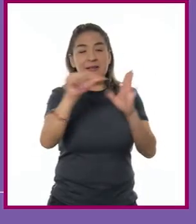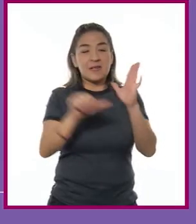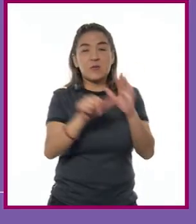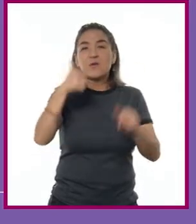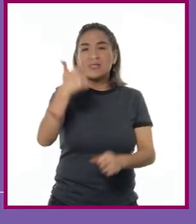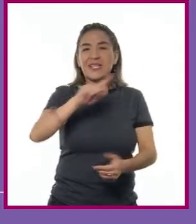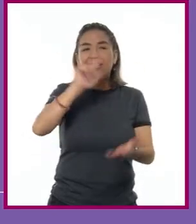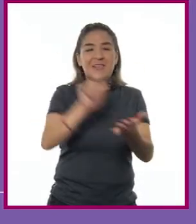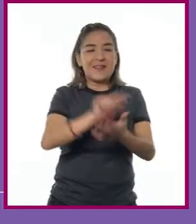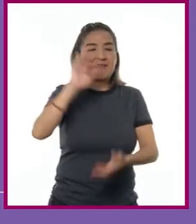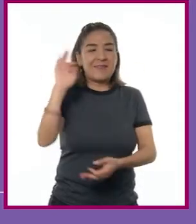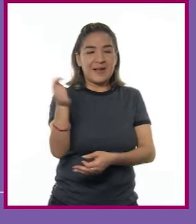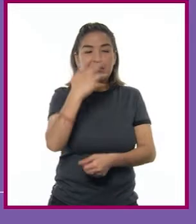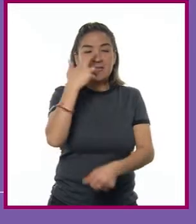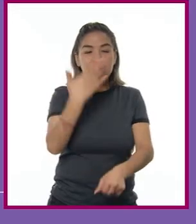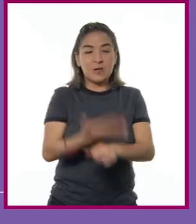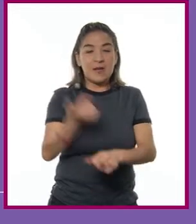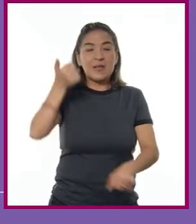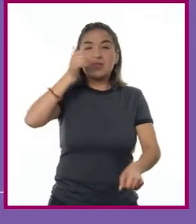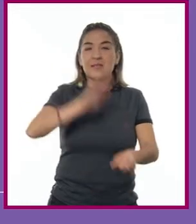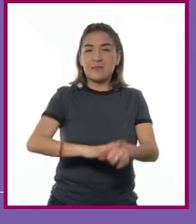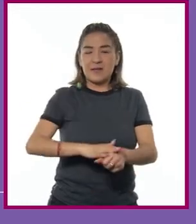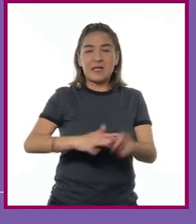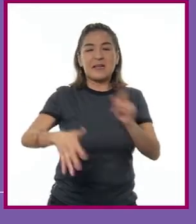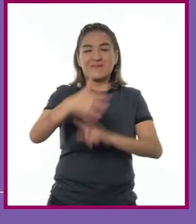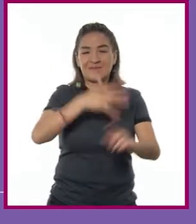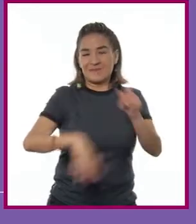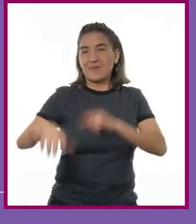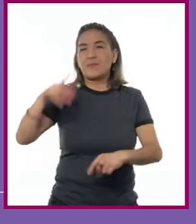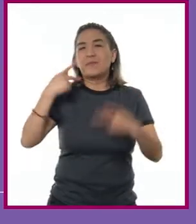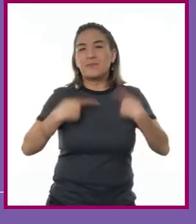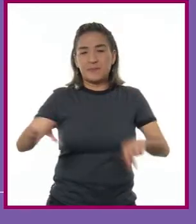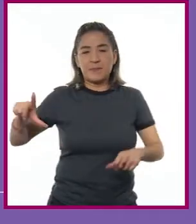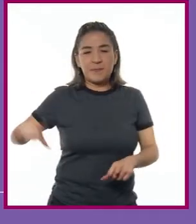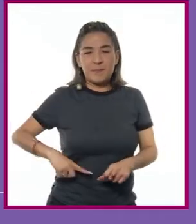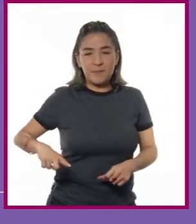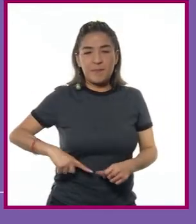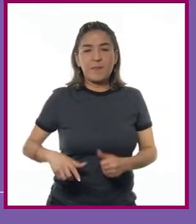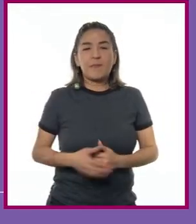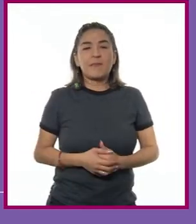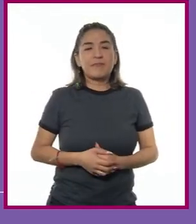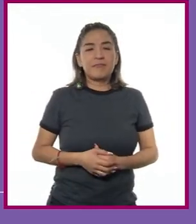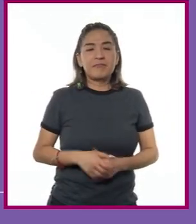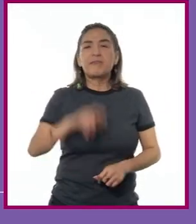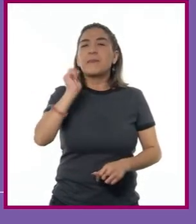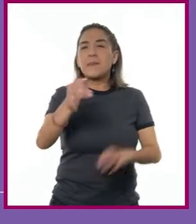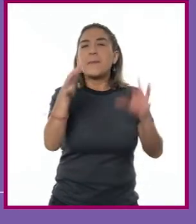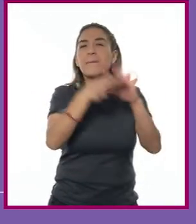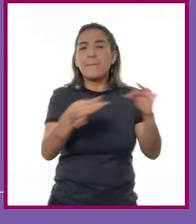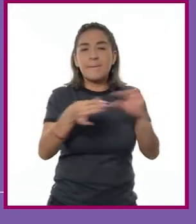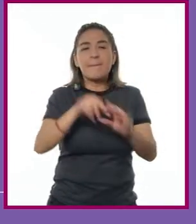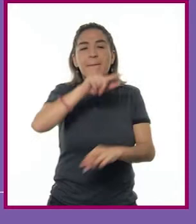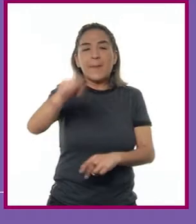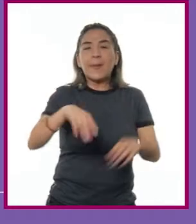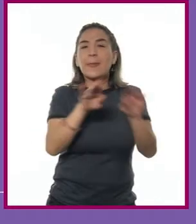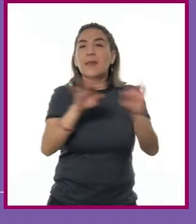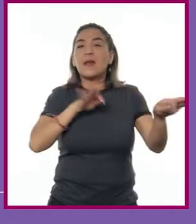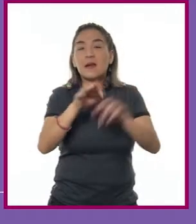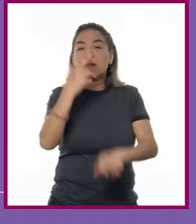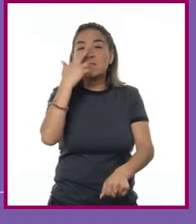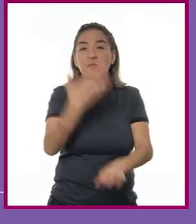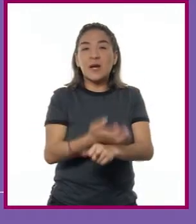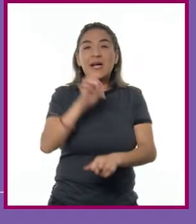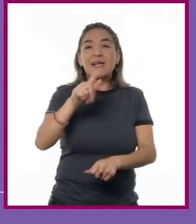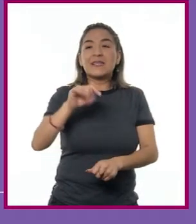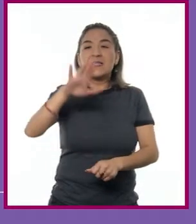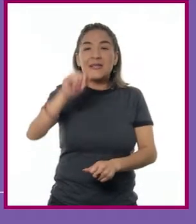la Ley Federal de Responsabilidades Administrativas de los Servidores Públicos contempla la actuación ética y responsable de